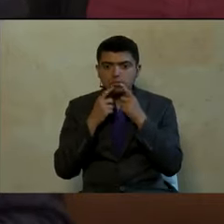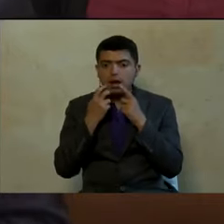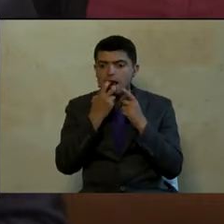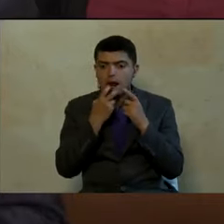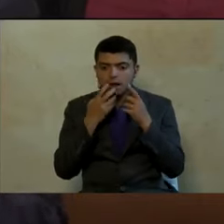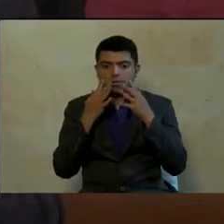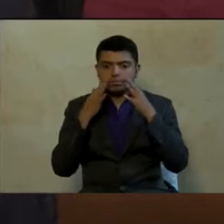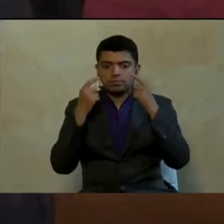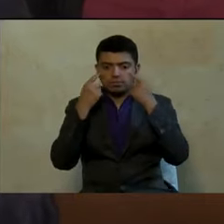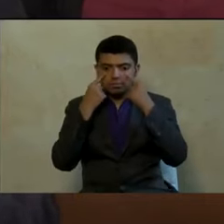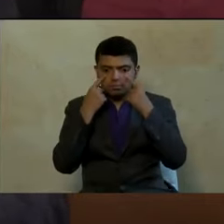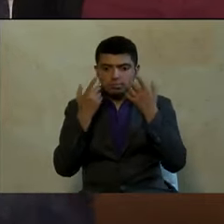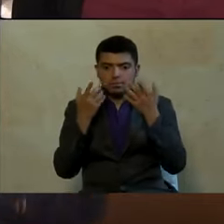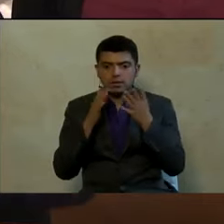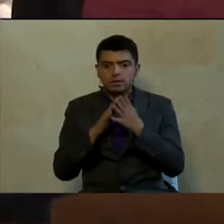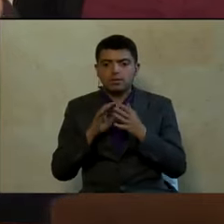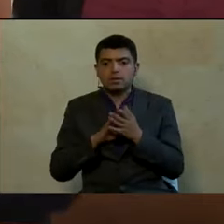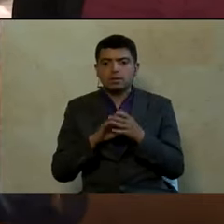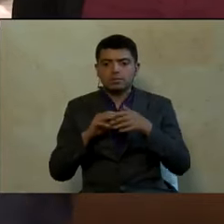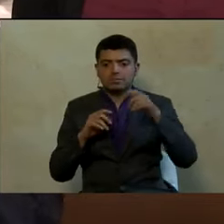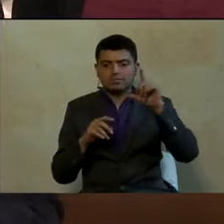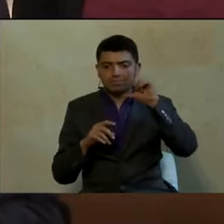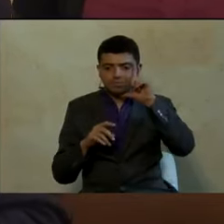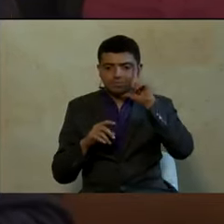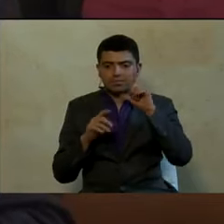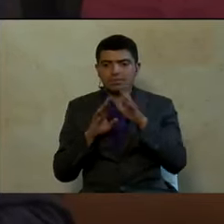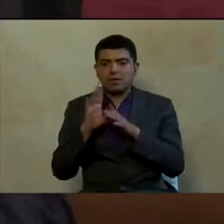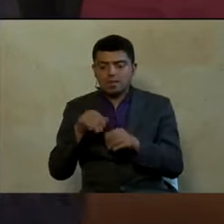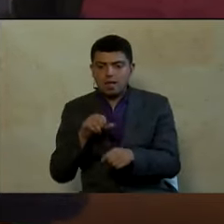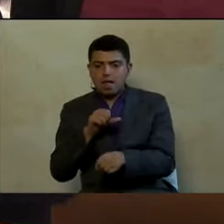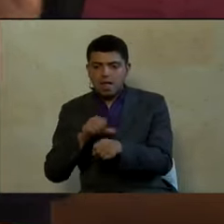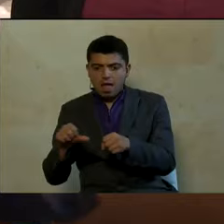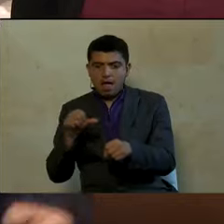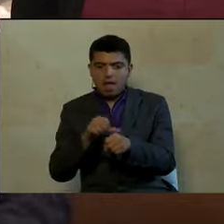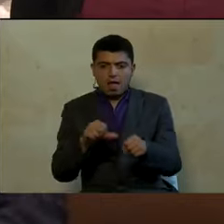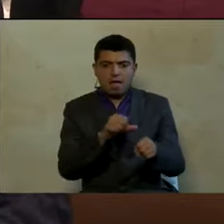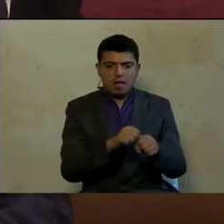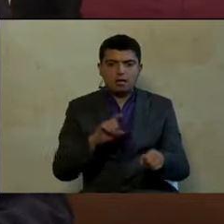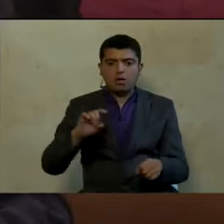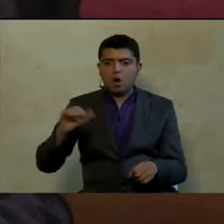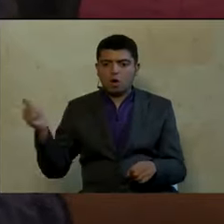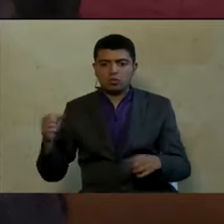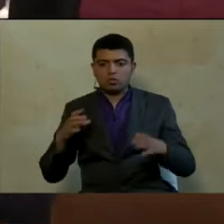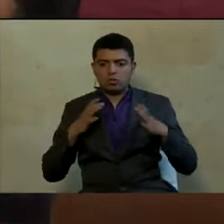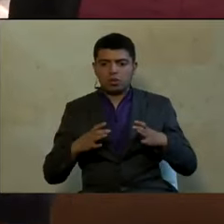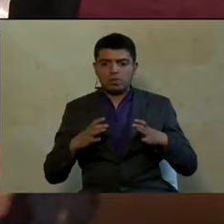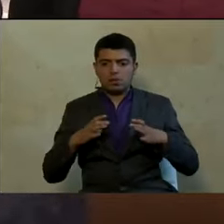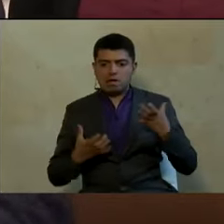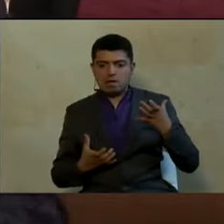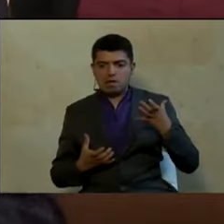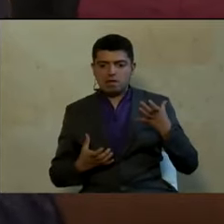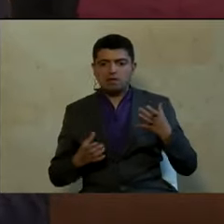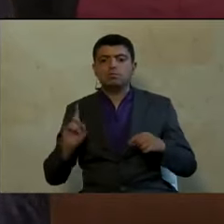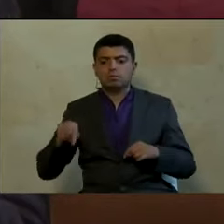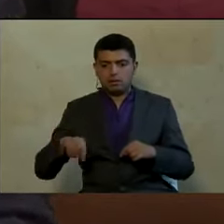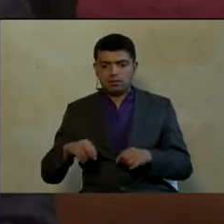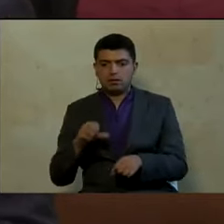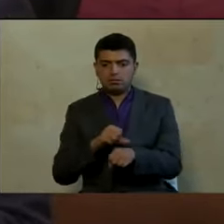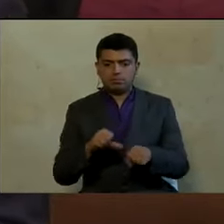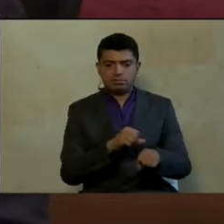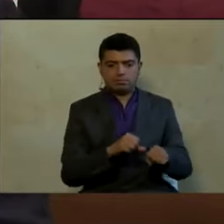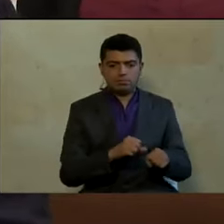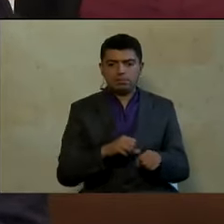cirugía estética un ginecólogo hace cirugía estética un traumatólogo un plástico un